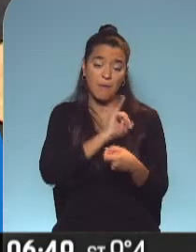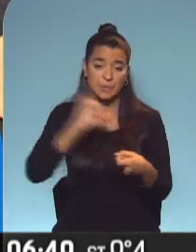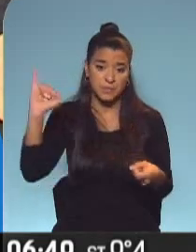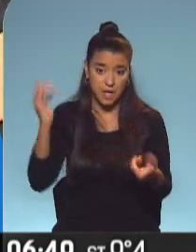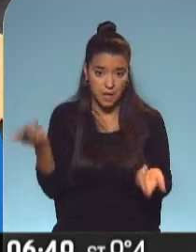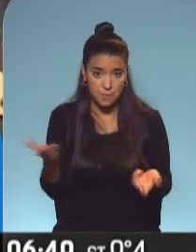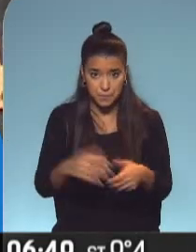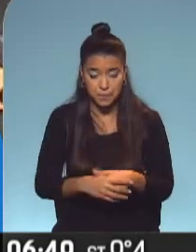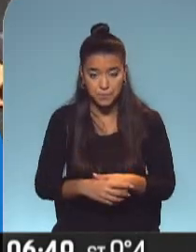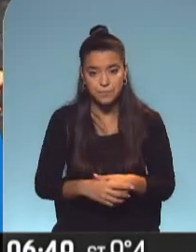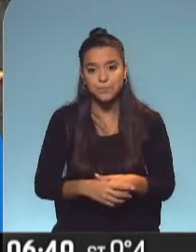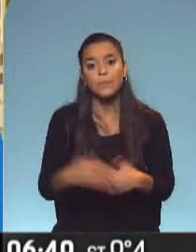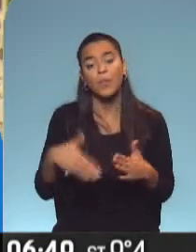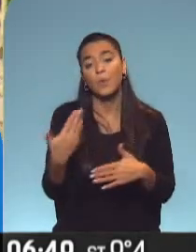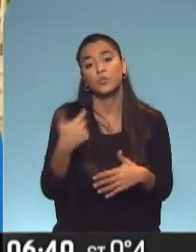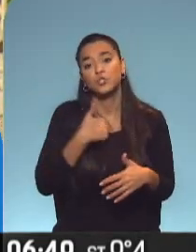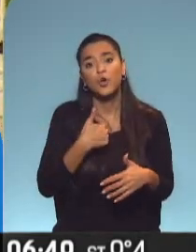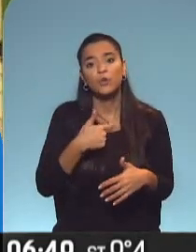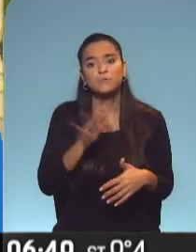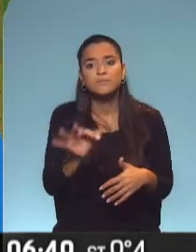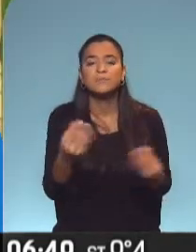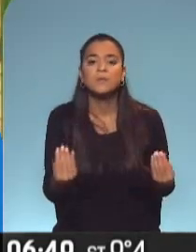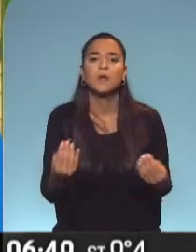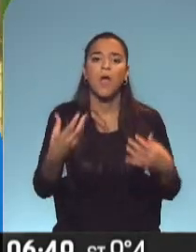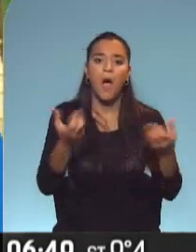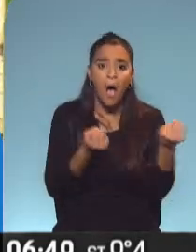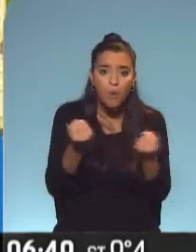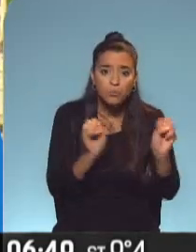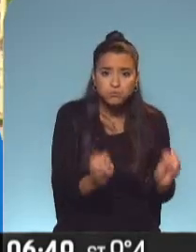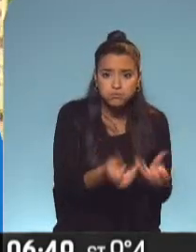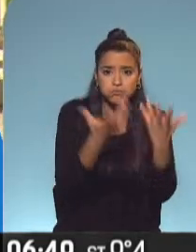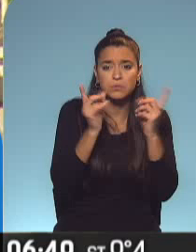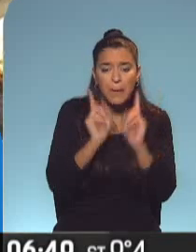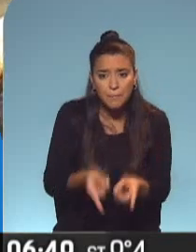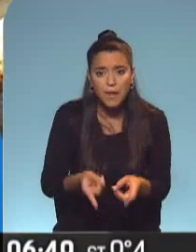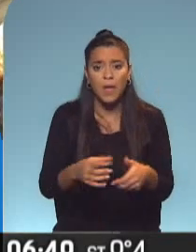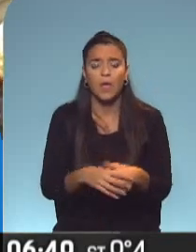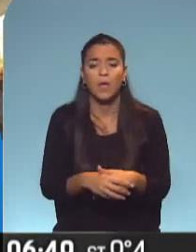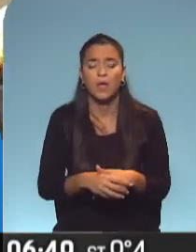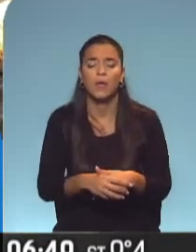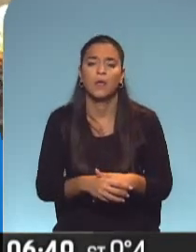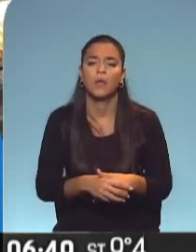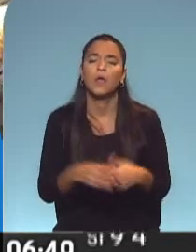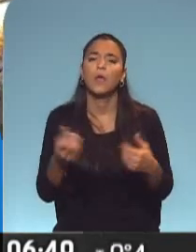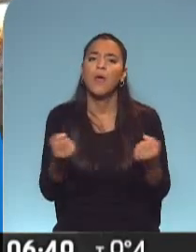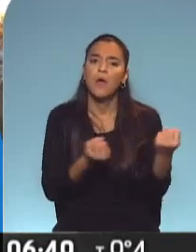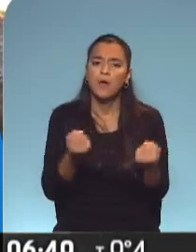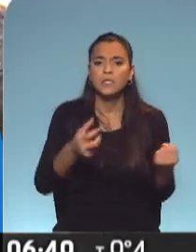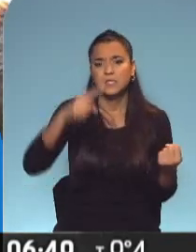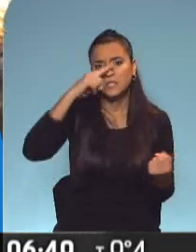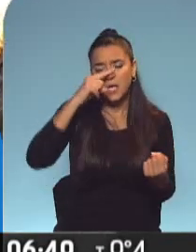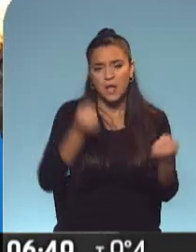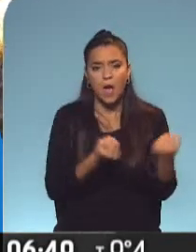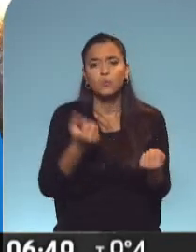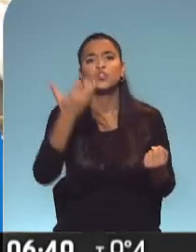a la empresa que bueno. Y después me fui enterando que fueron entre coches, creo que eran como 7 autos y